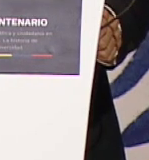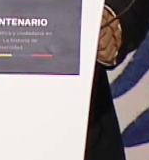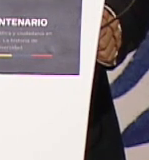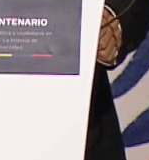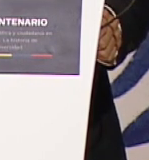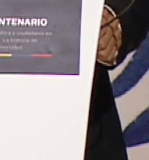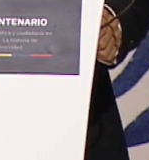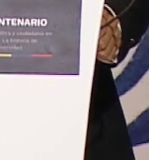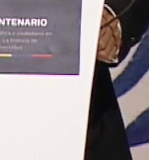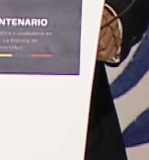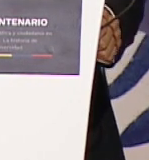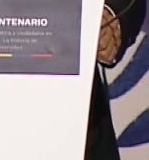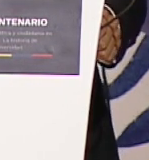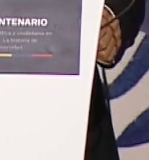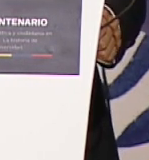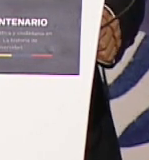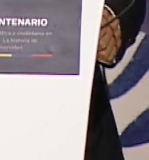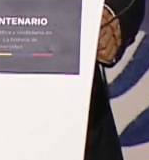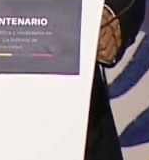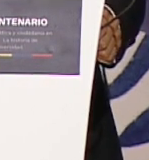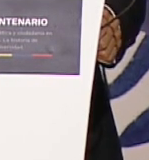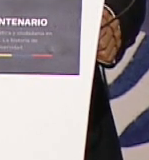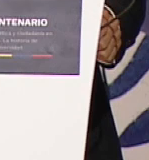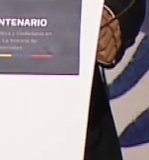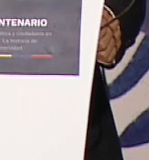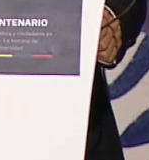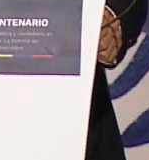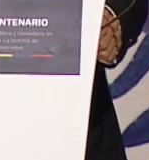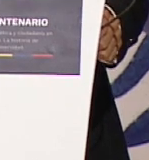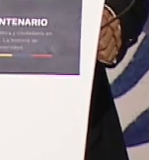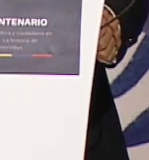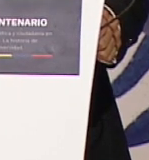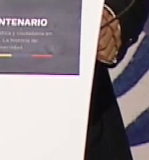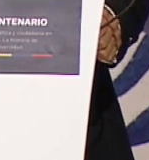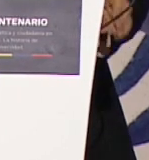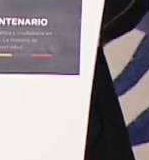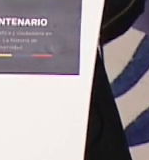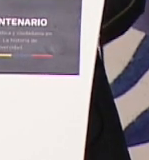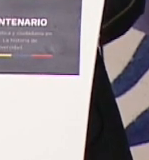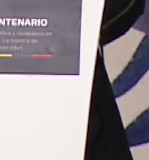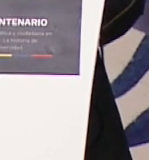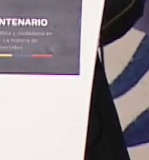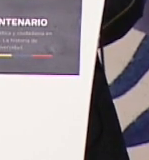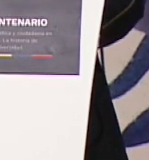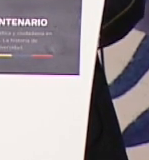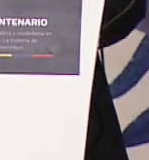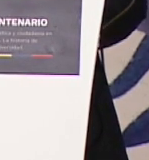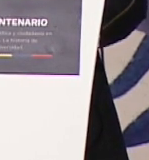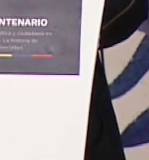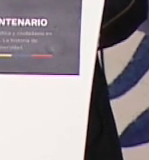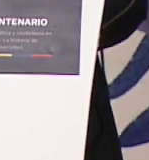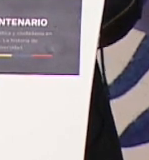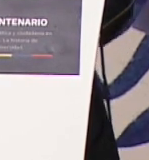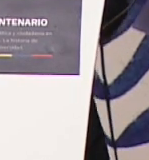distintas regiones del país. La primera experiencia que queremos compartir con ustedes ahora es recuperación de la memoria urbana y rural